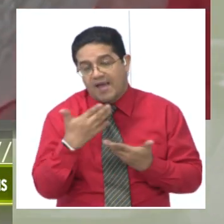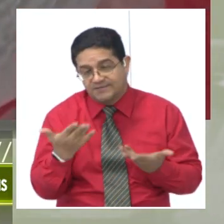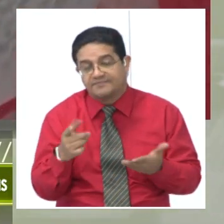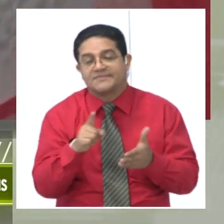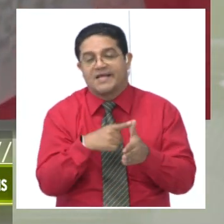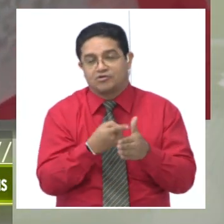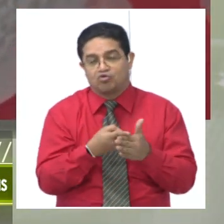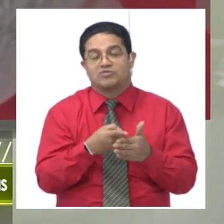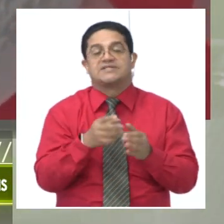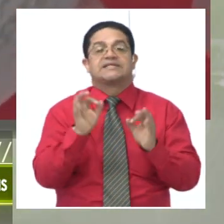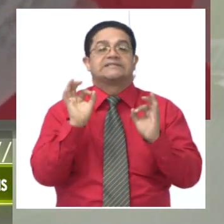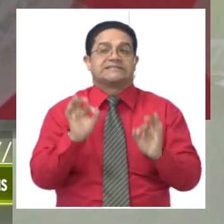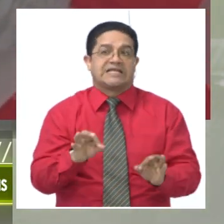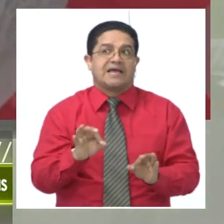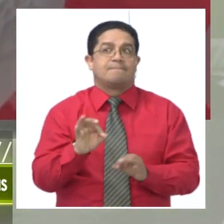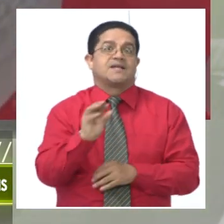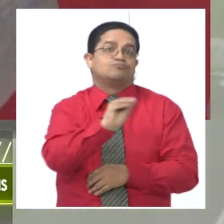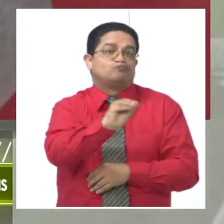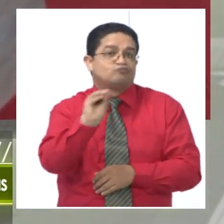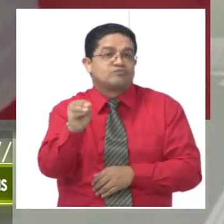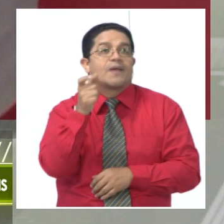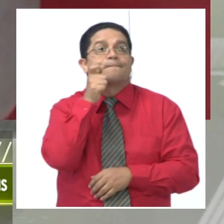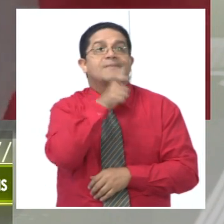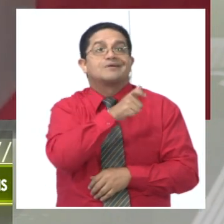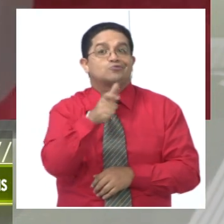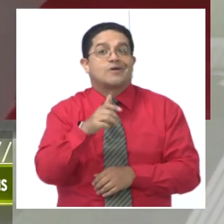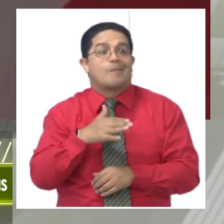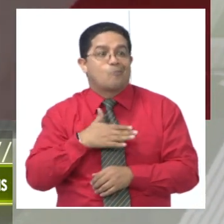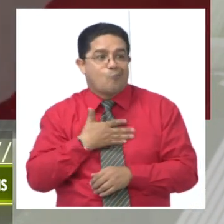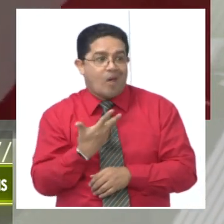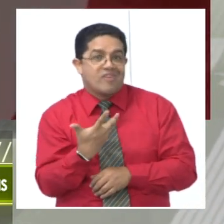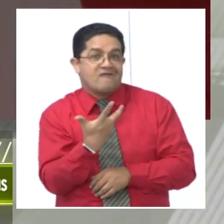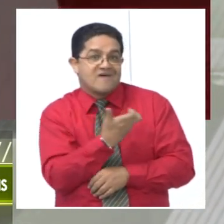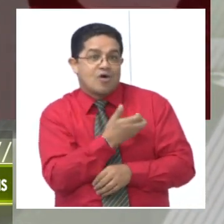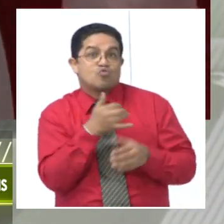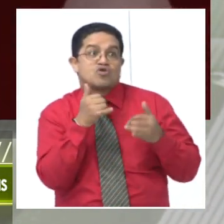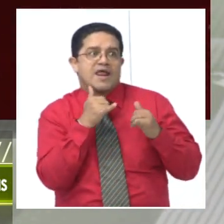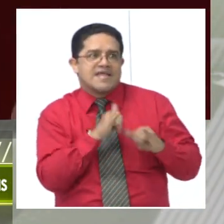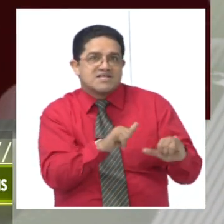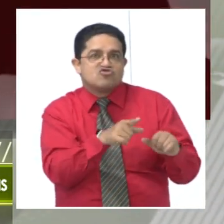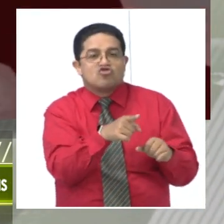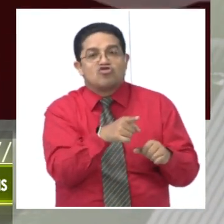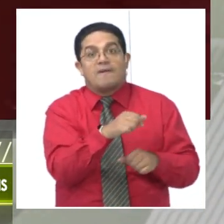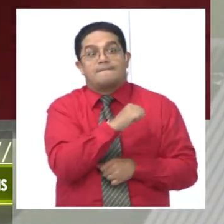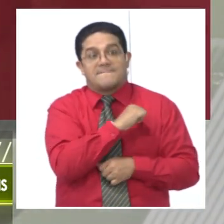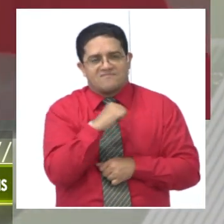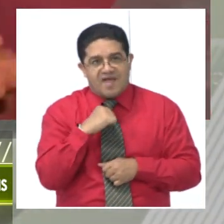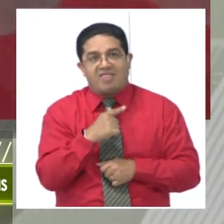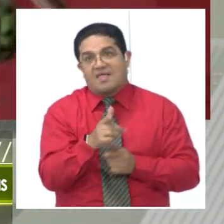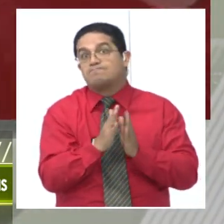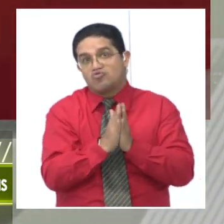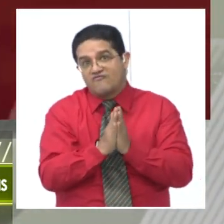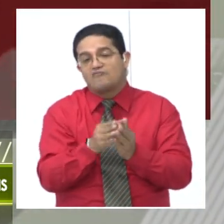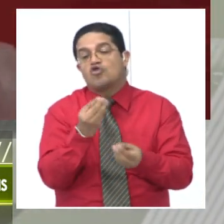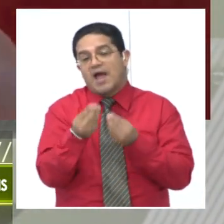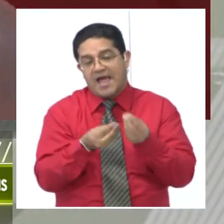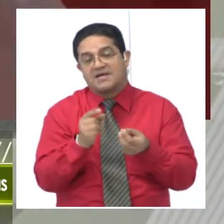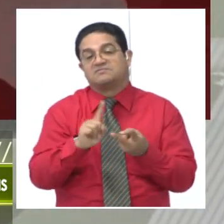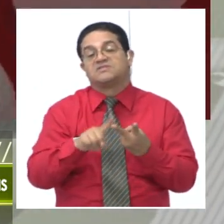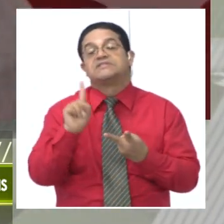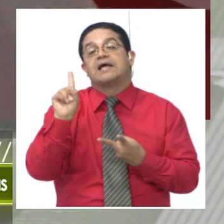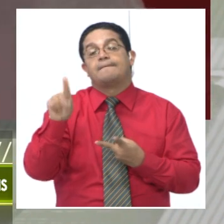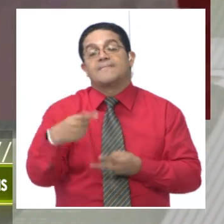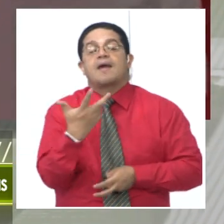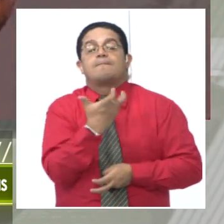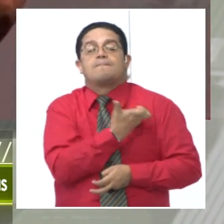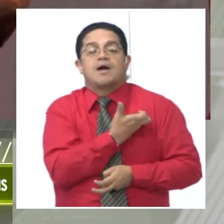invitación a todas aquellas personas que pudiesen vacunar a sus hijos, así sea en la medicina privada, pues que lo hagan. También vacunamos a todas las mujeres,